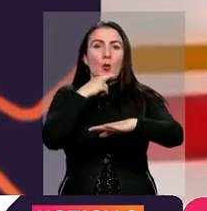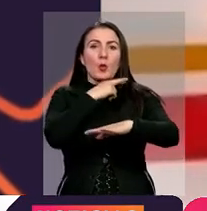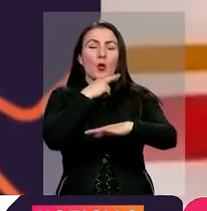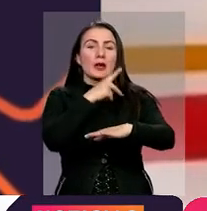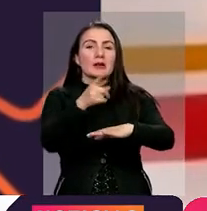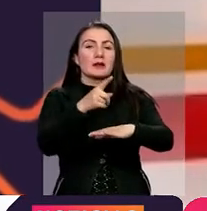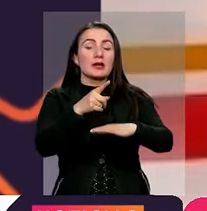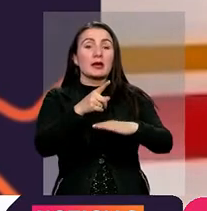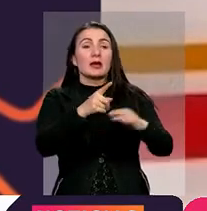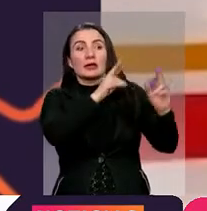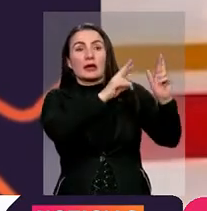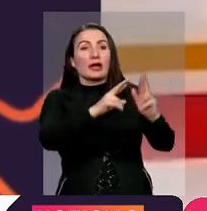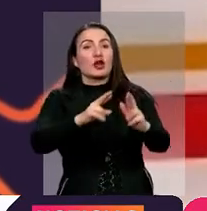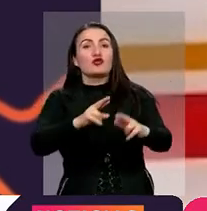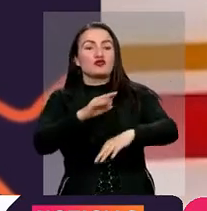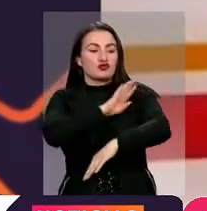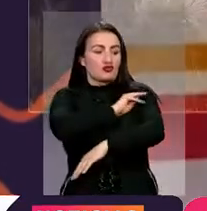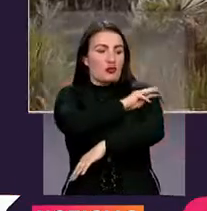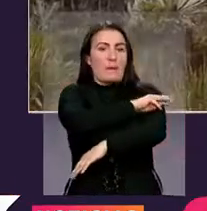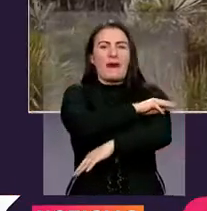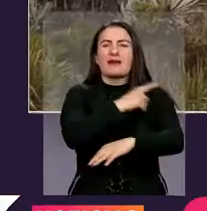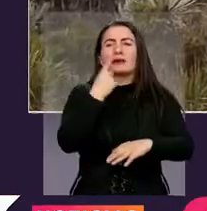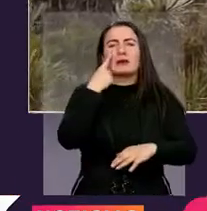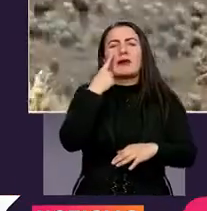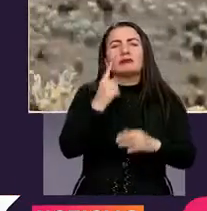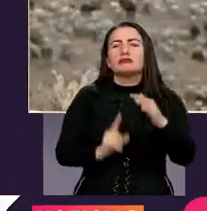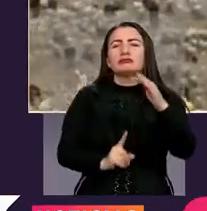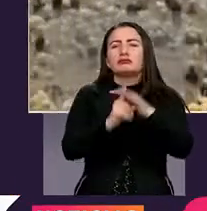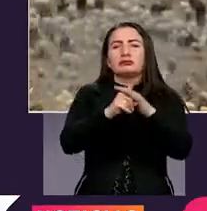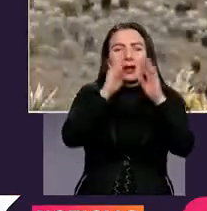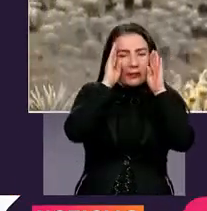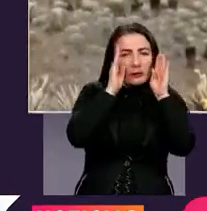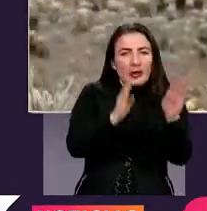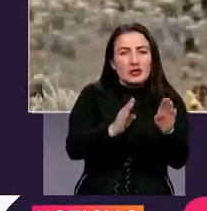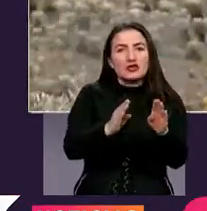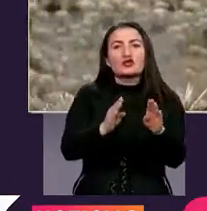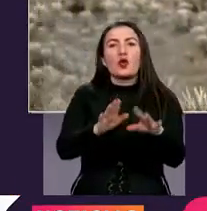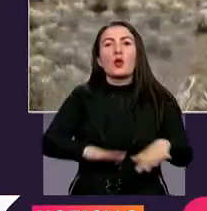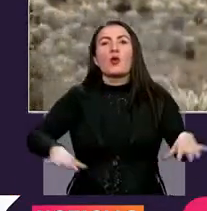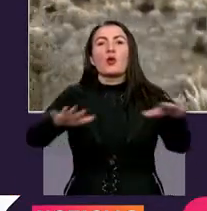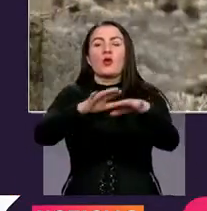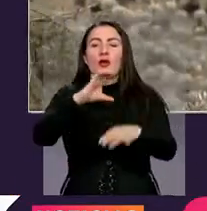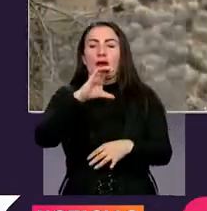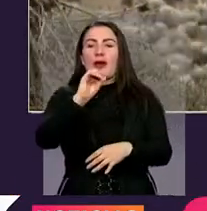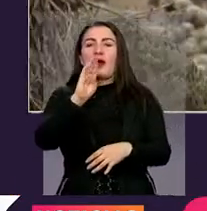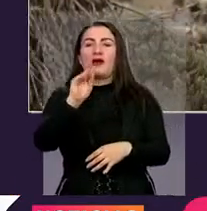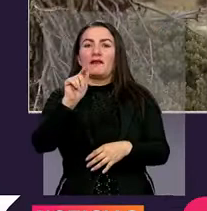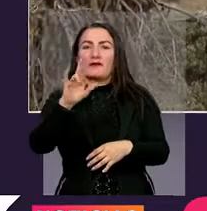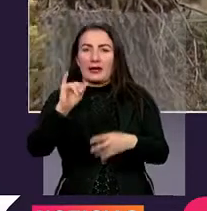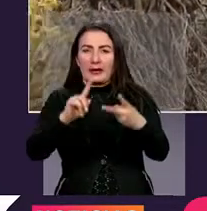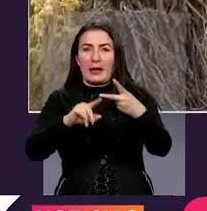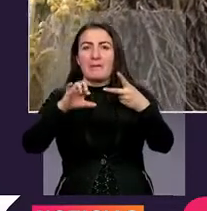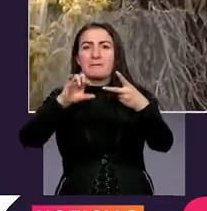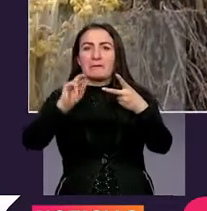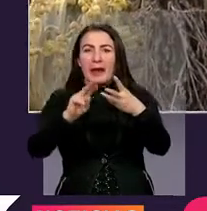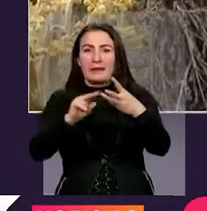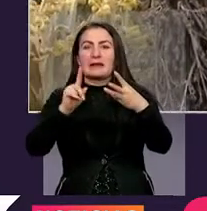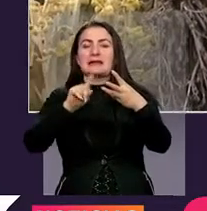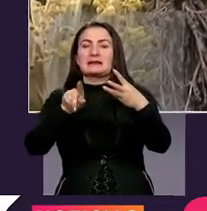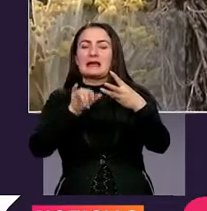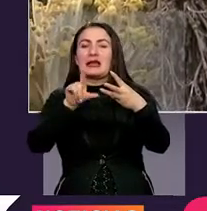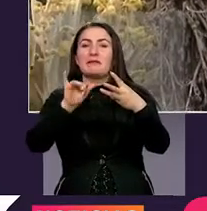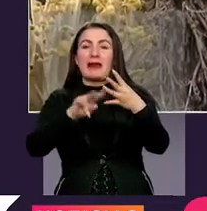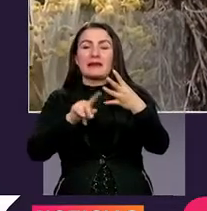cuencas del río Sumapaz, donde se genera principal atención al municipio de Cabrera, Pandi, Arbelada, Ricaurte y Silvania